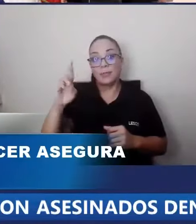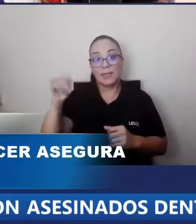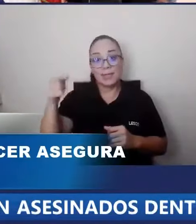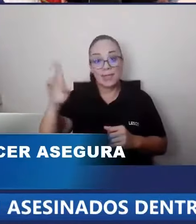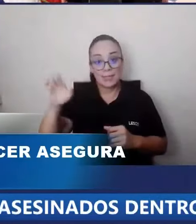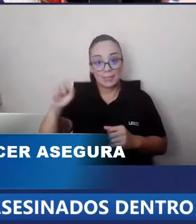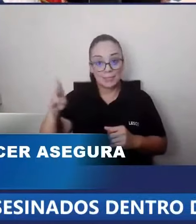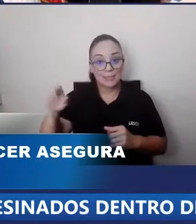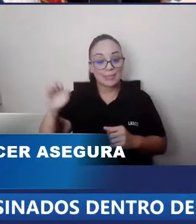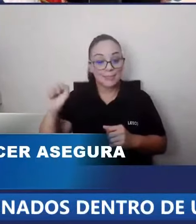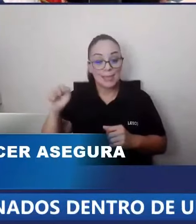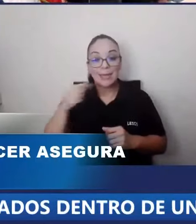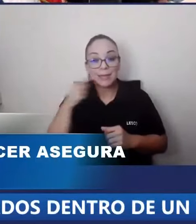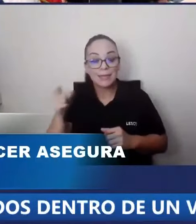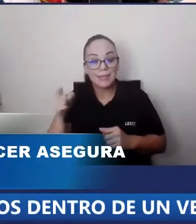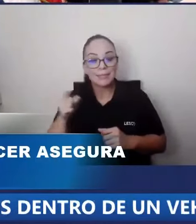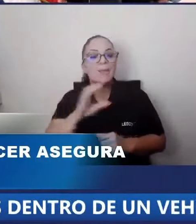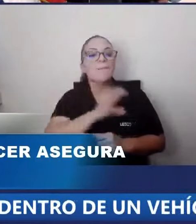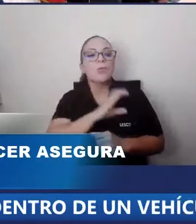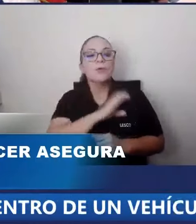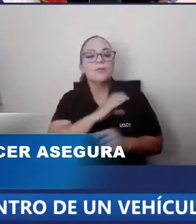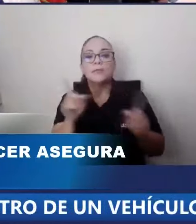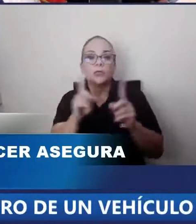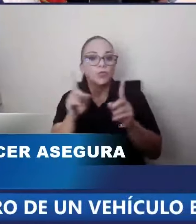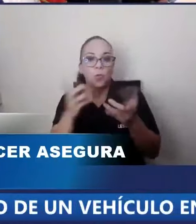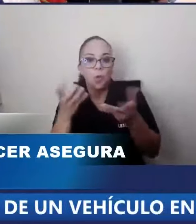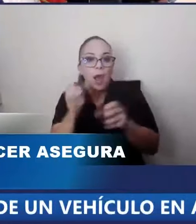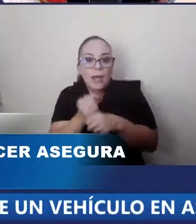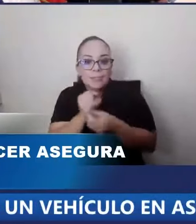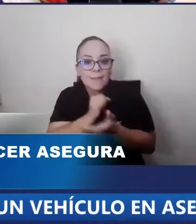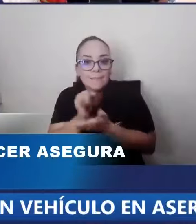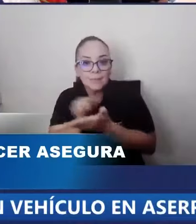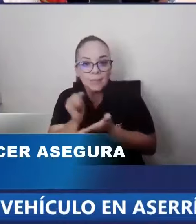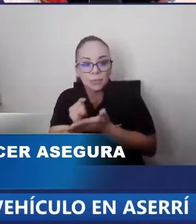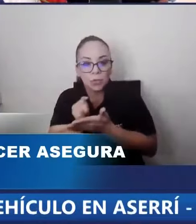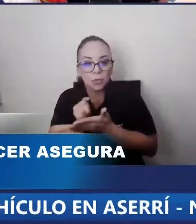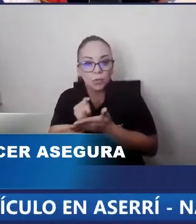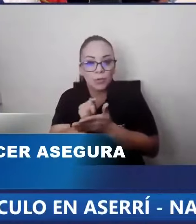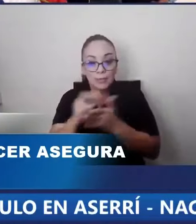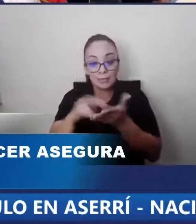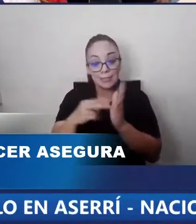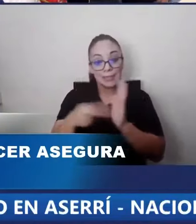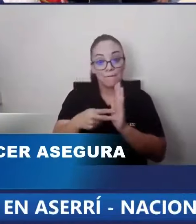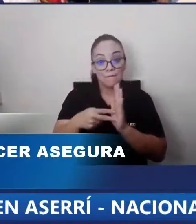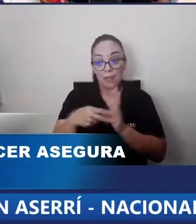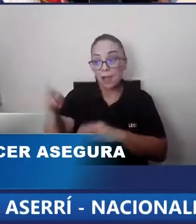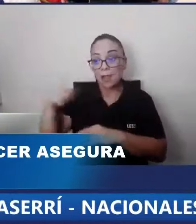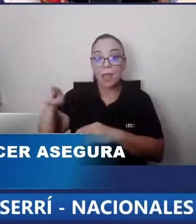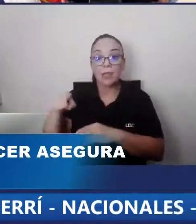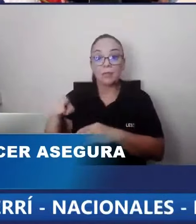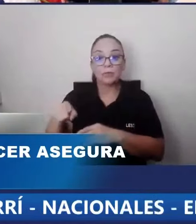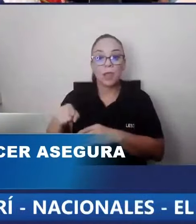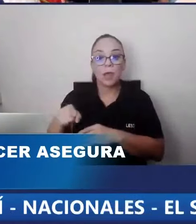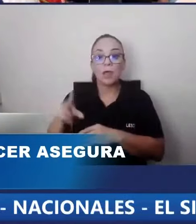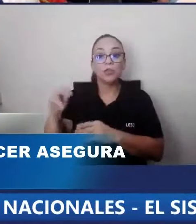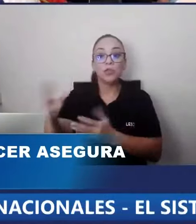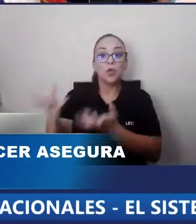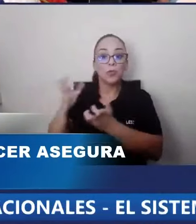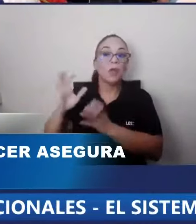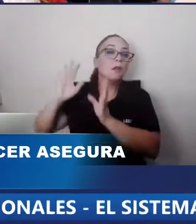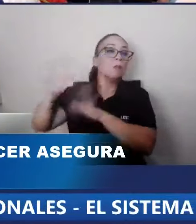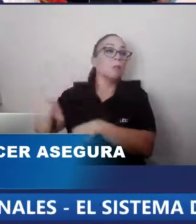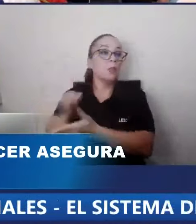la policía no hace investigación, no es que no le da la gana a la policía hacer